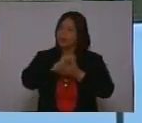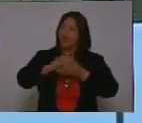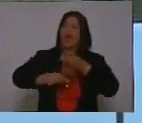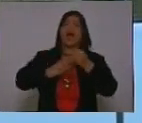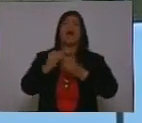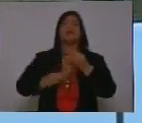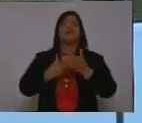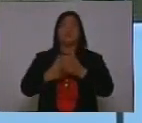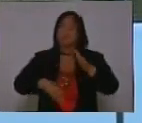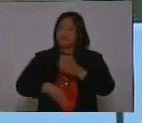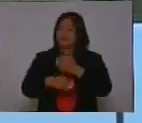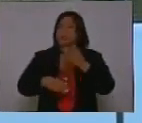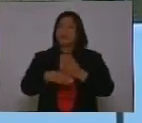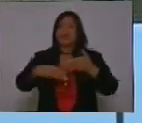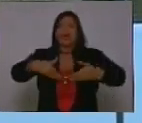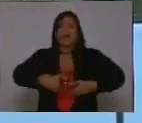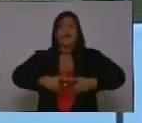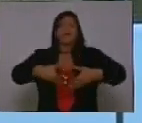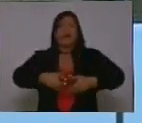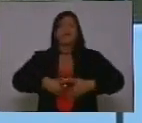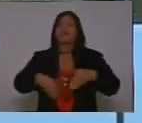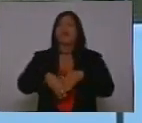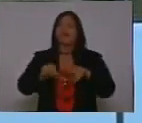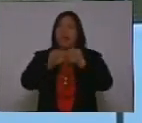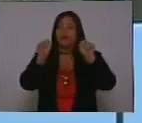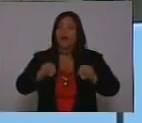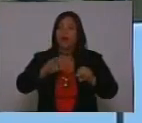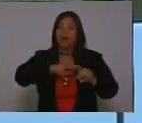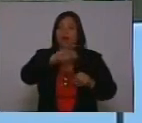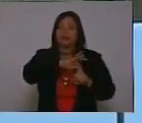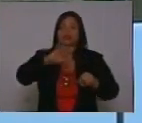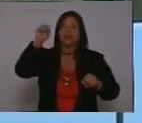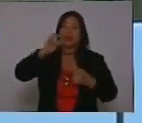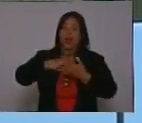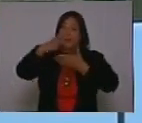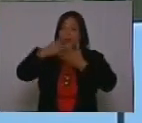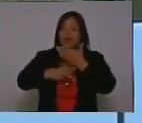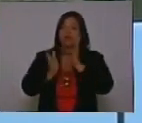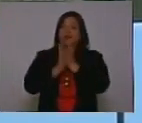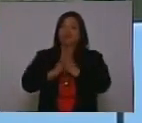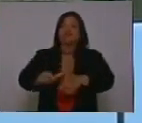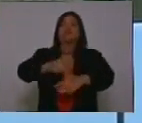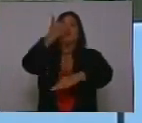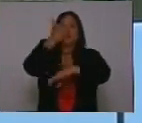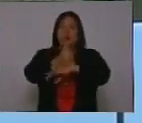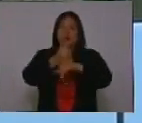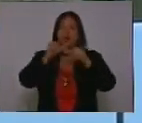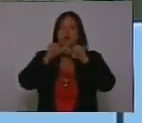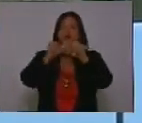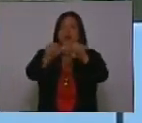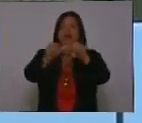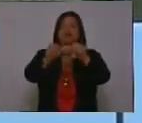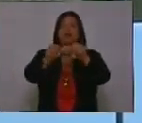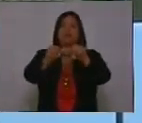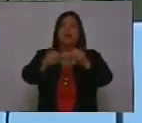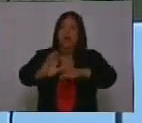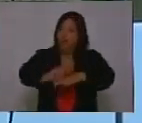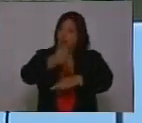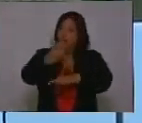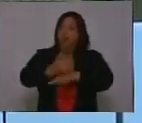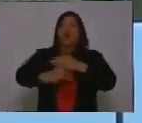sigue batallando día a día para que este modelo, para que ese proyecto pueda implementarse, para que ese